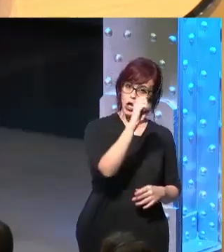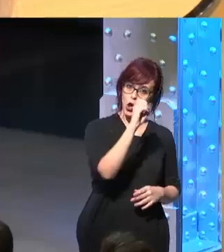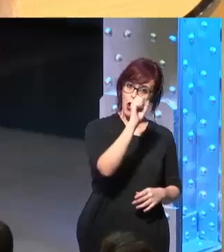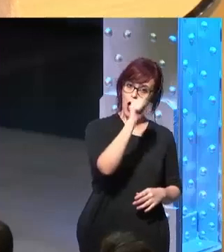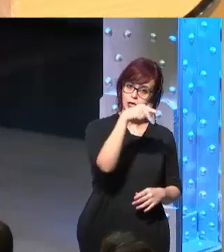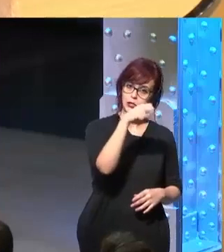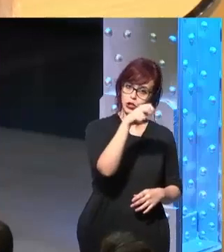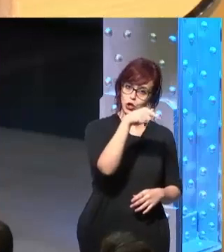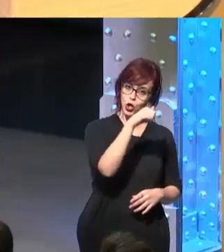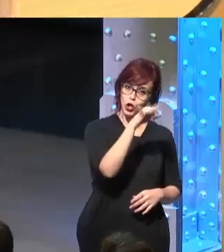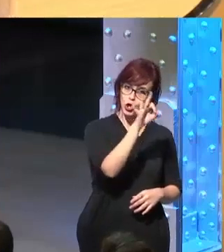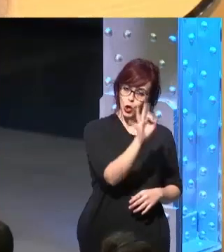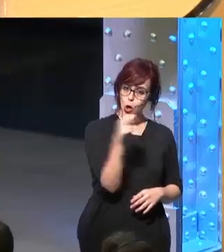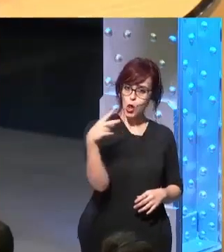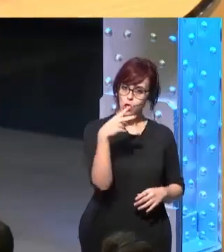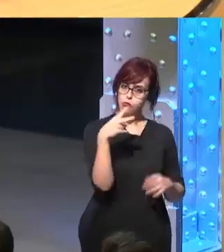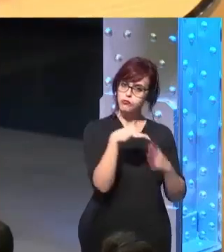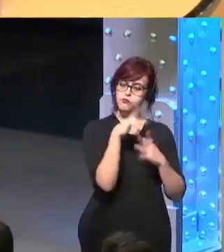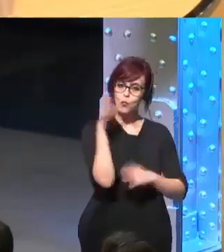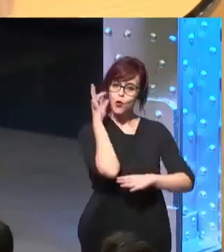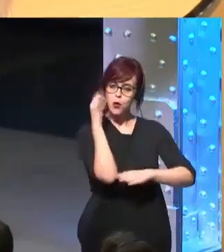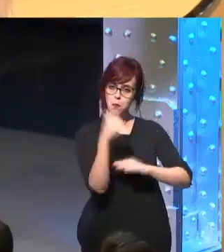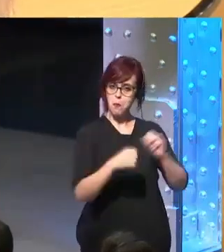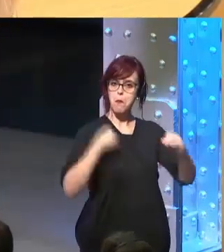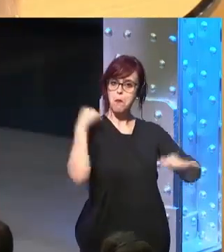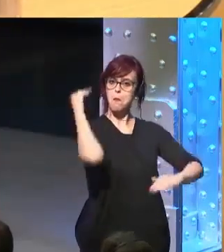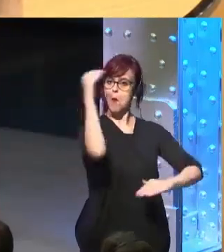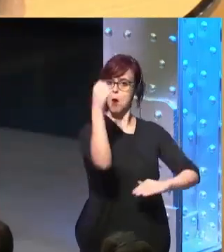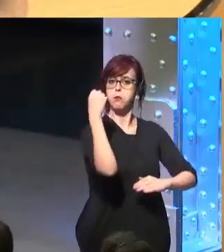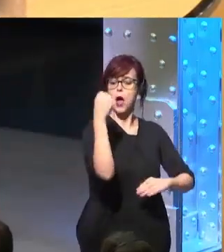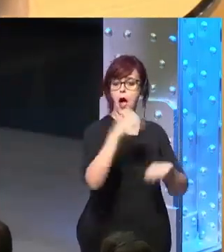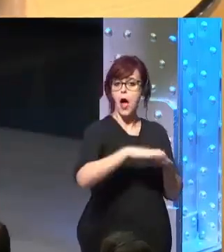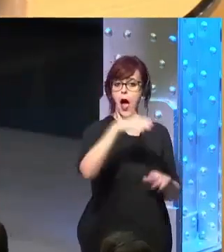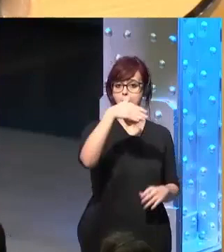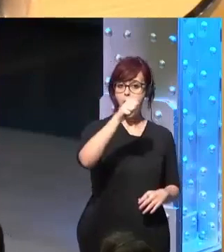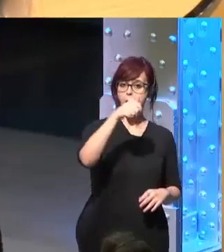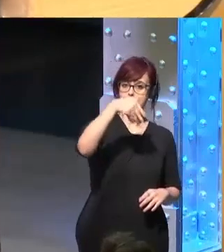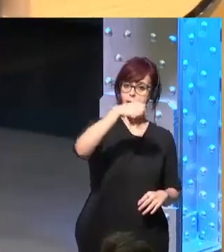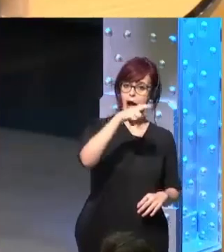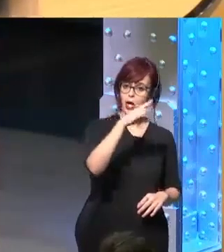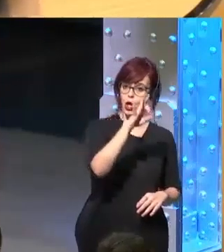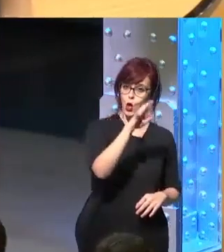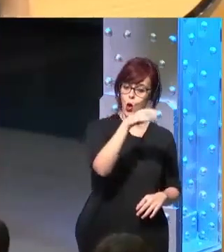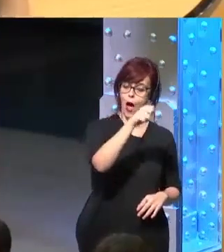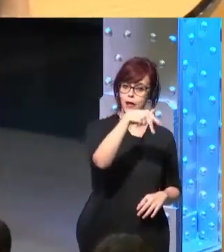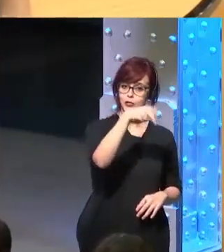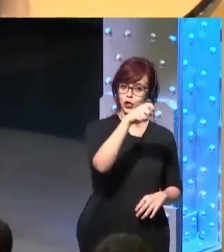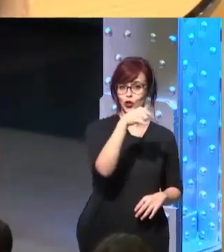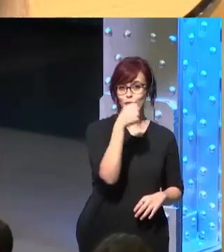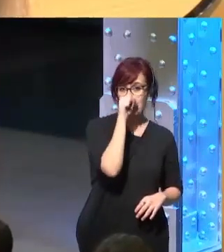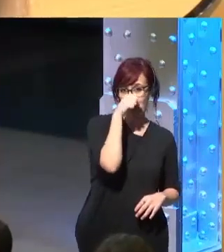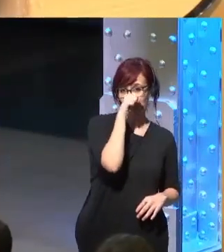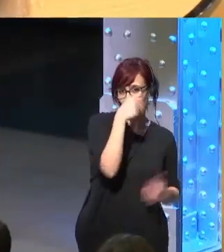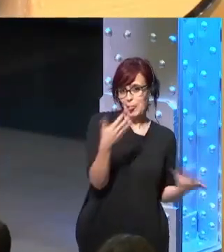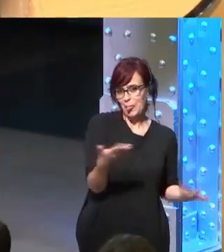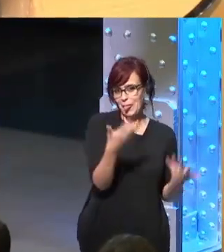Entonces, Marco Antonio era simplemente un borrachín, digamos, y Cleopatra era la que tenía el